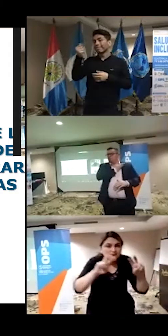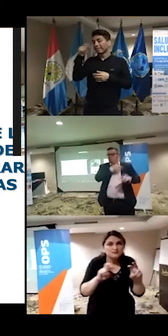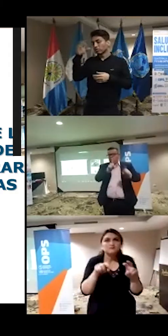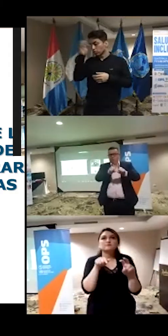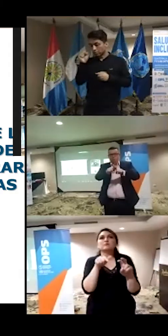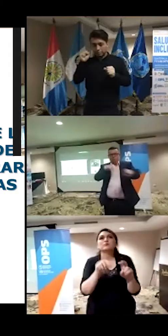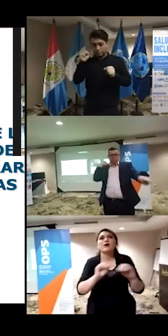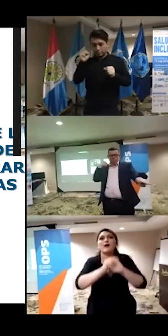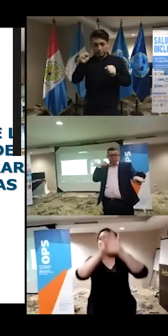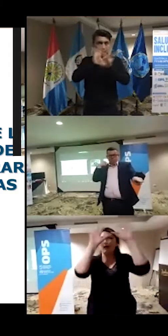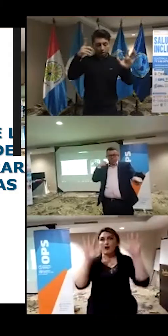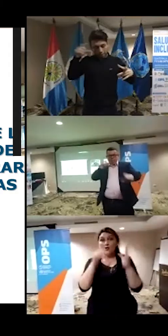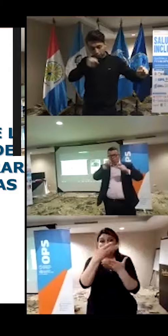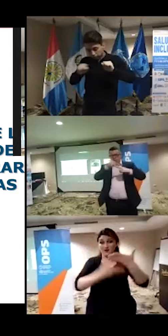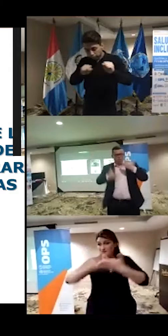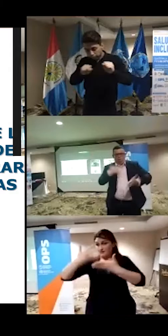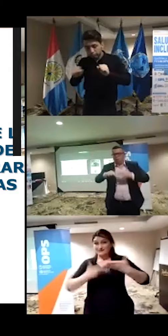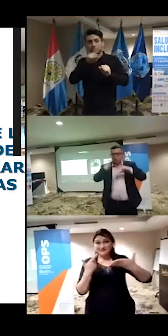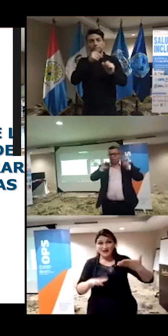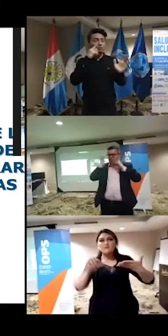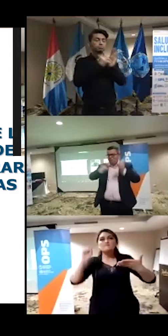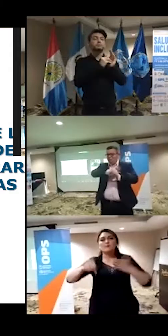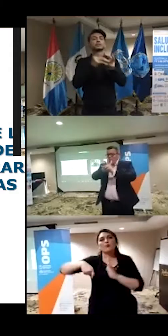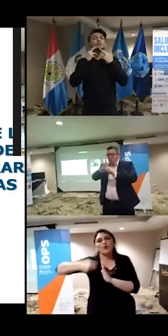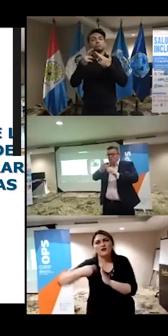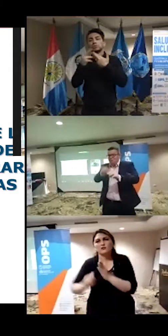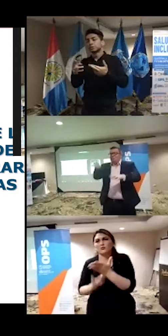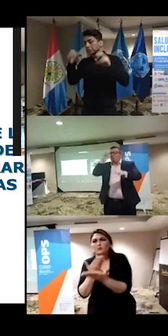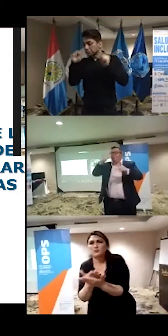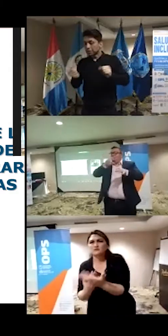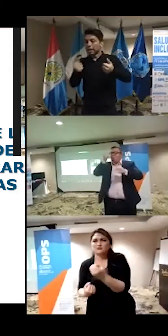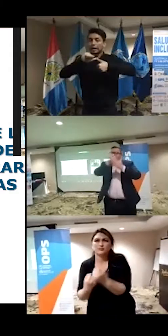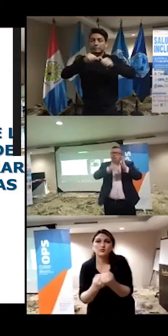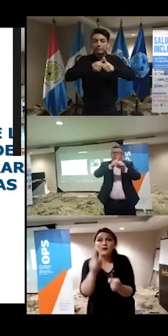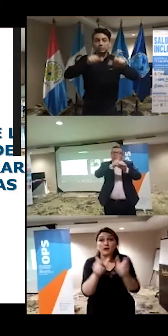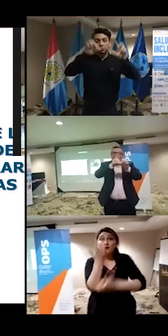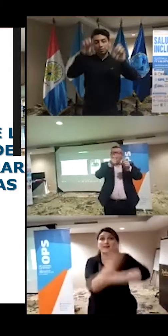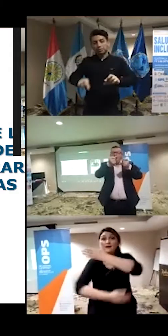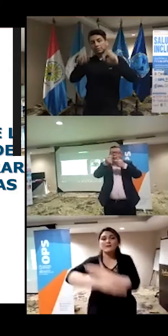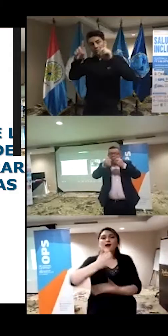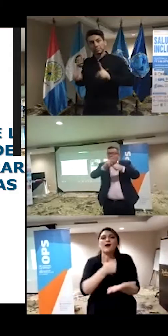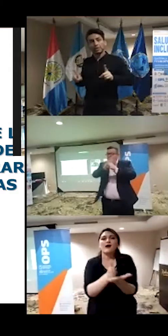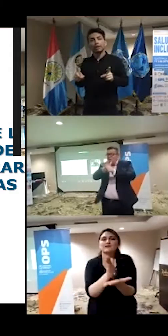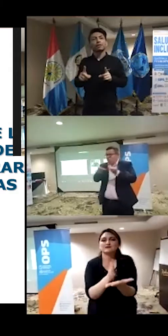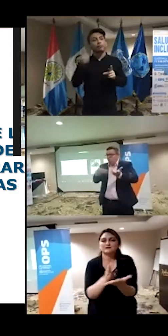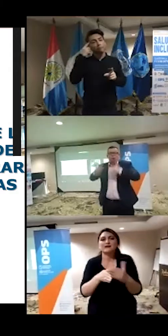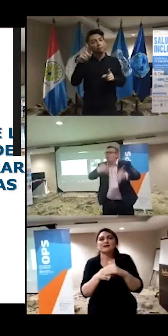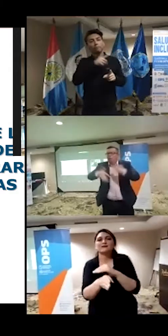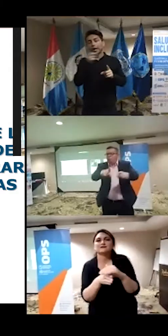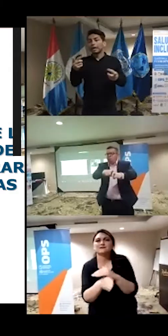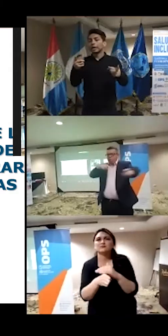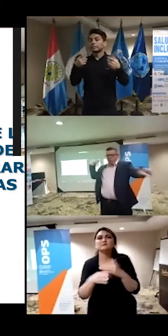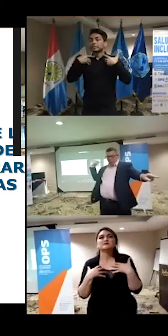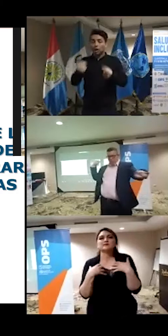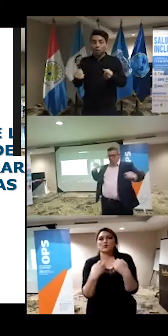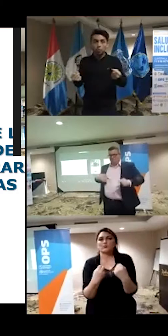claros para generar acciones en respuesta y acciones que permitan el acceso de las personas con discapacidad a los sistemas de salud,